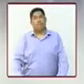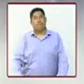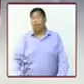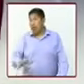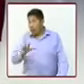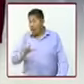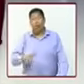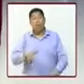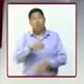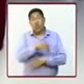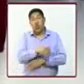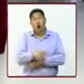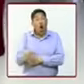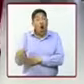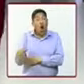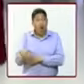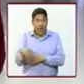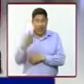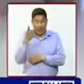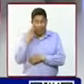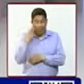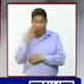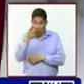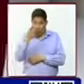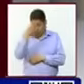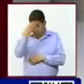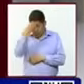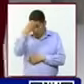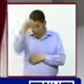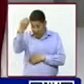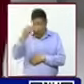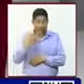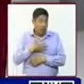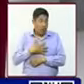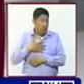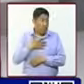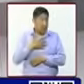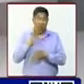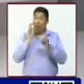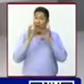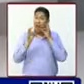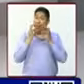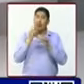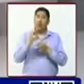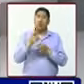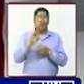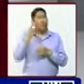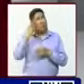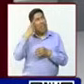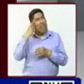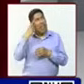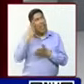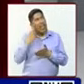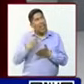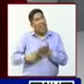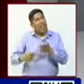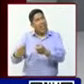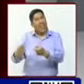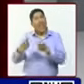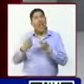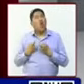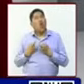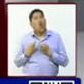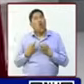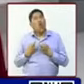Y como cada noche queremos conocer lo que usted opina de los temas de nuestra agenda. ¿Qué regalo le gustaría recibir esta